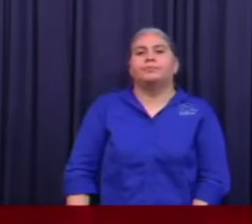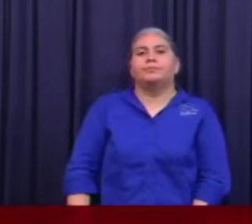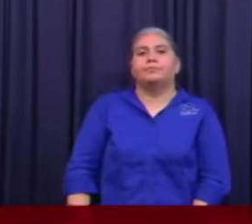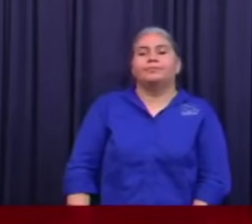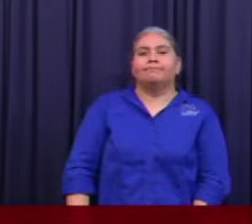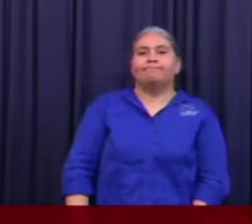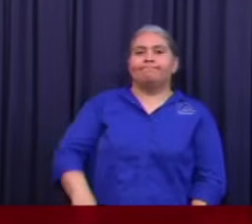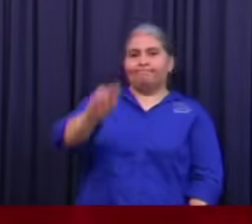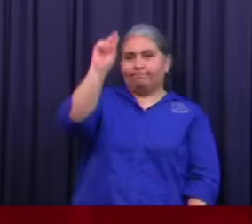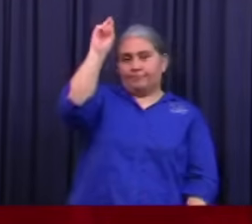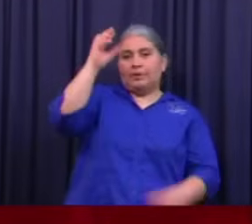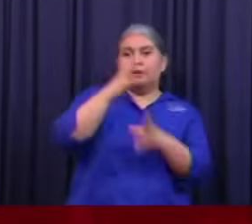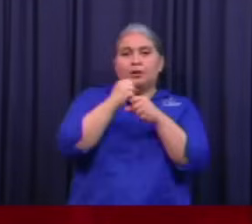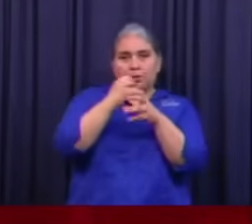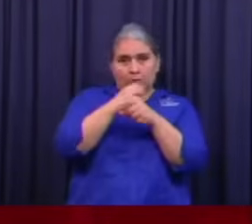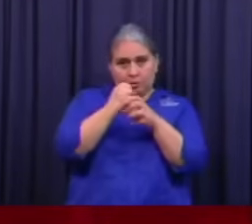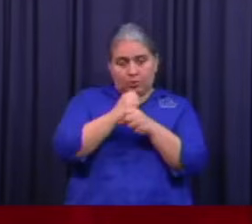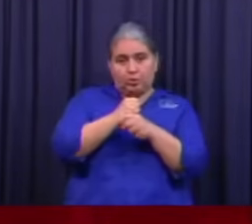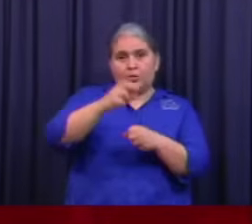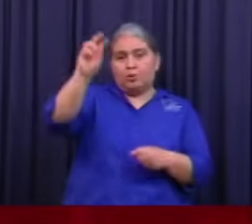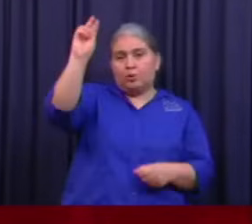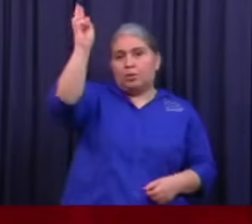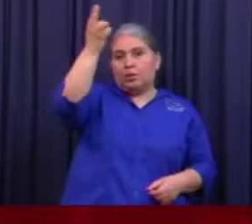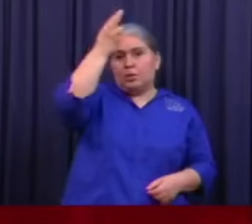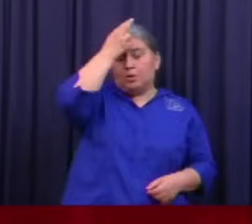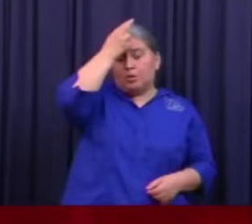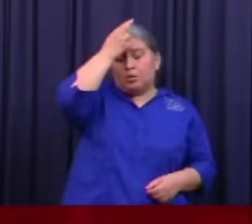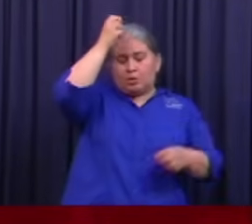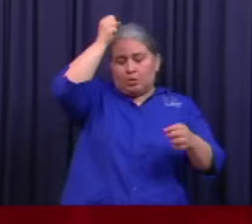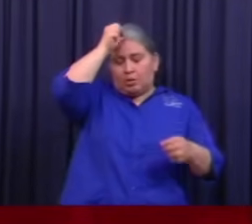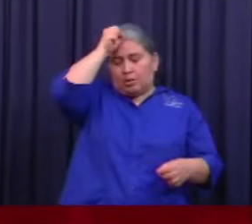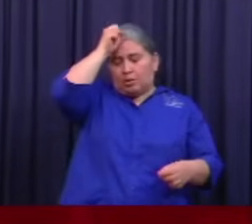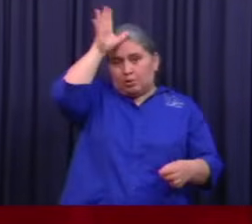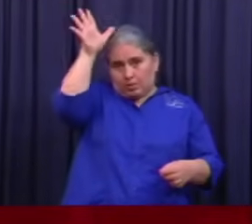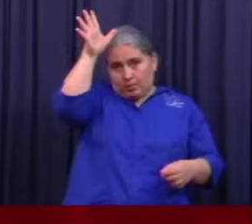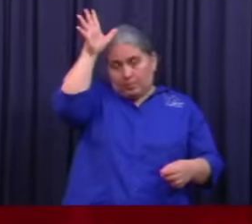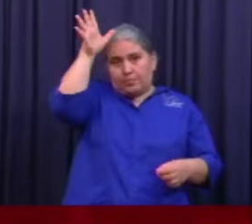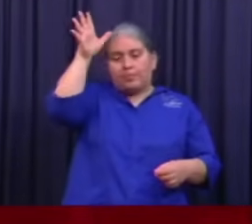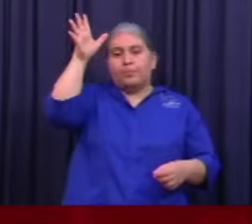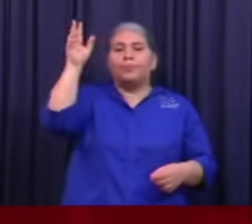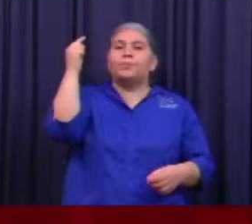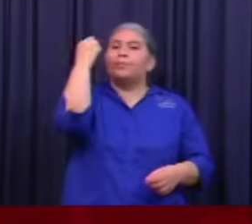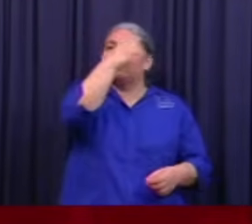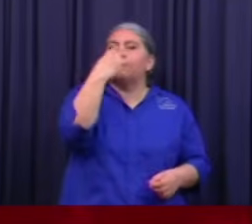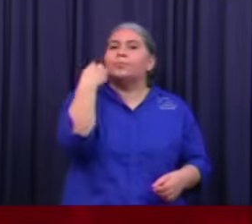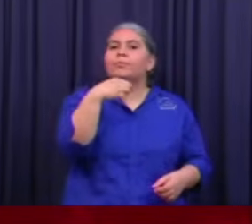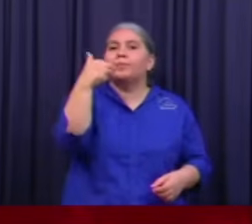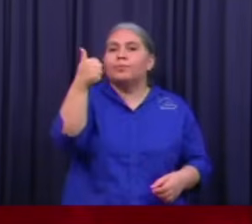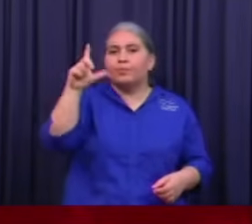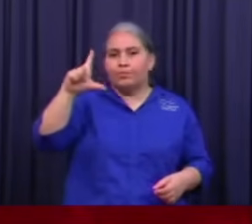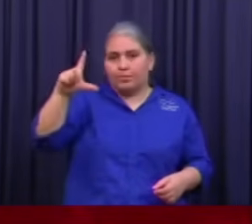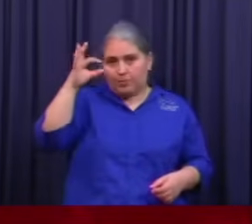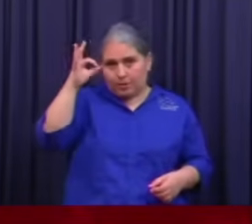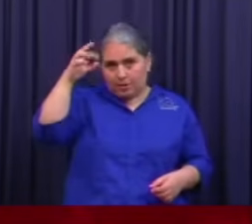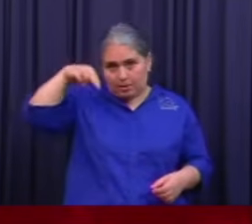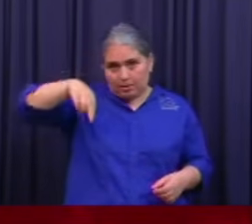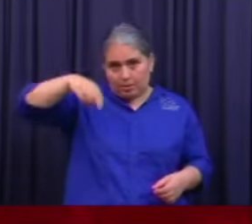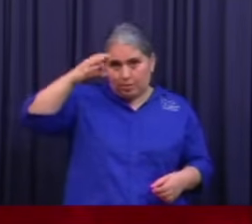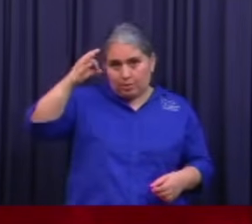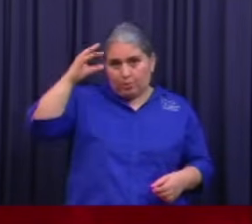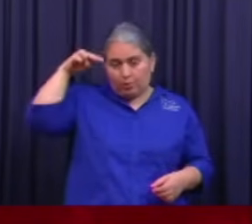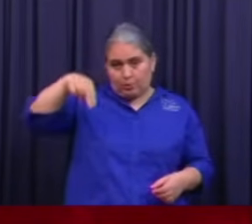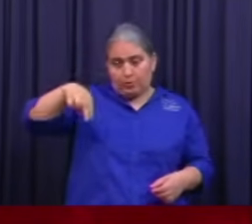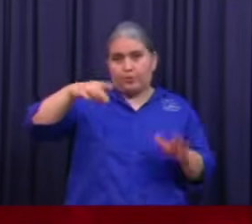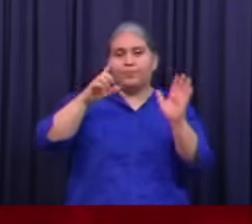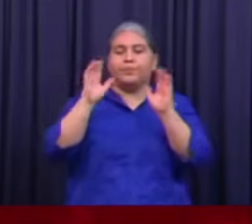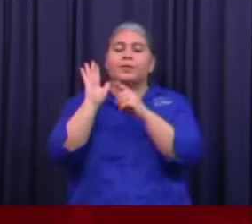que el rey Salomón representa al señor y su mesa representa la santa cena